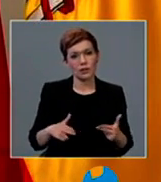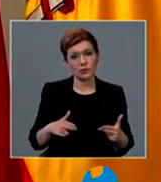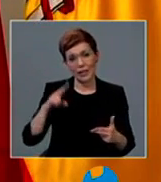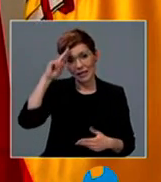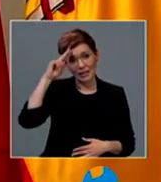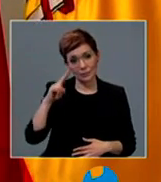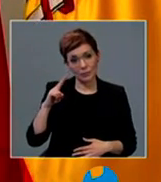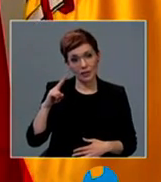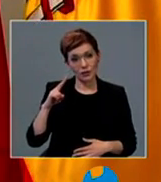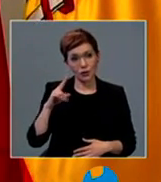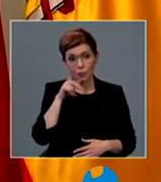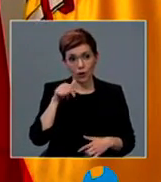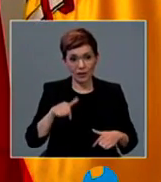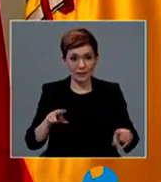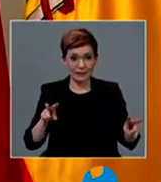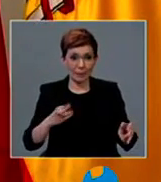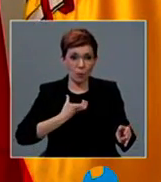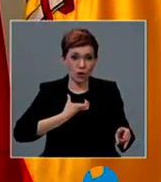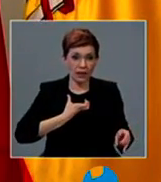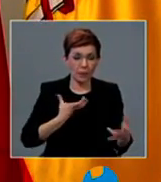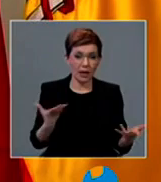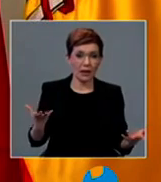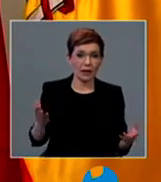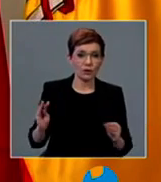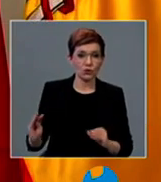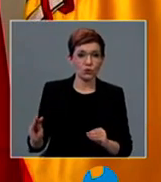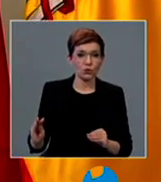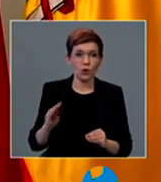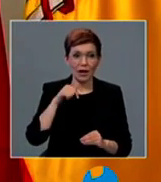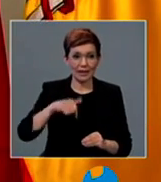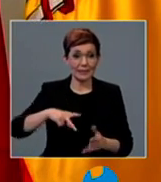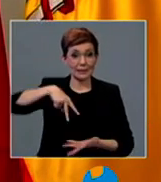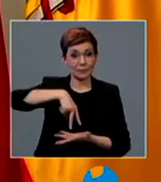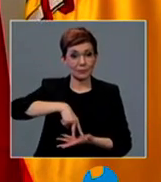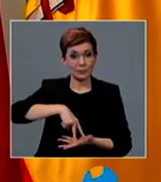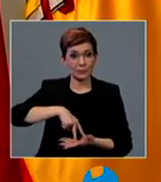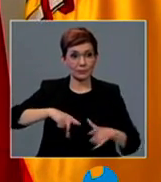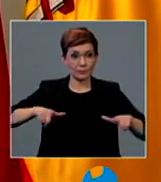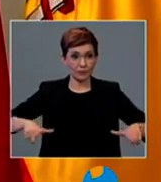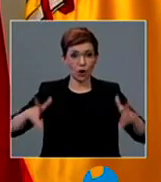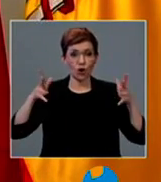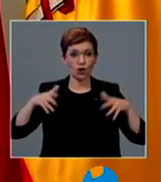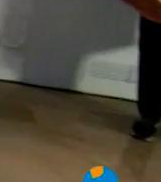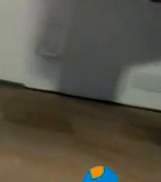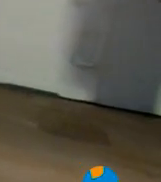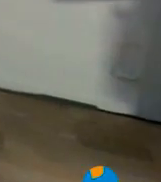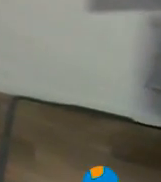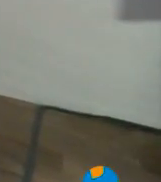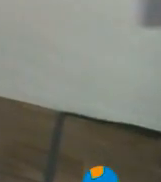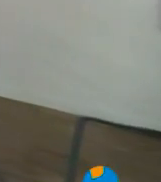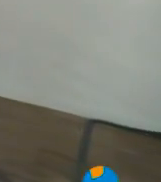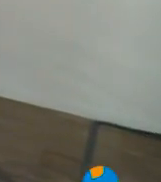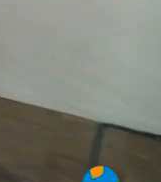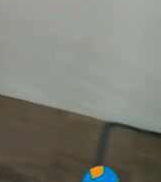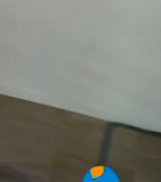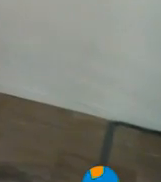porque se trata de un tema de ámbito municipal Pues yo creo que que no es el lugar la sede del Consejo de gobierno de tratar estas cuestiones Aunque no es el